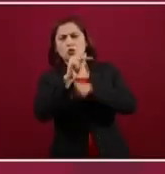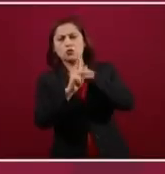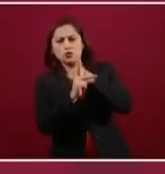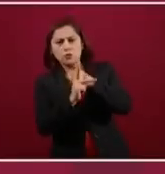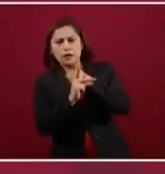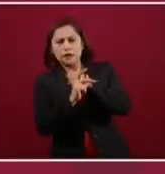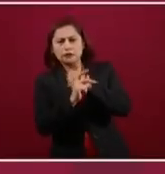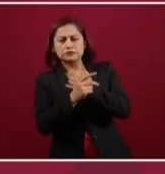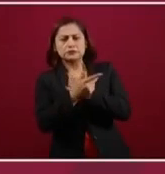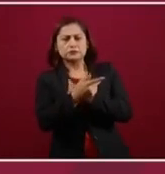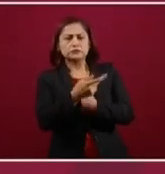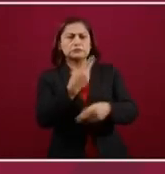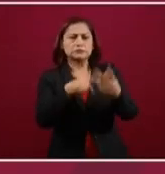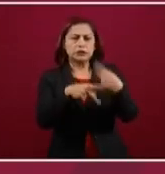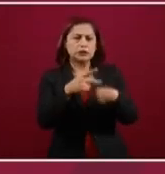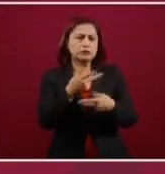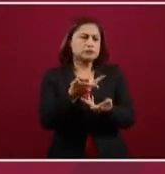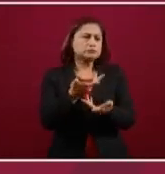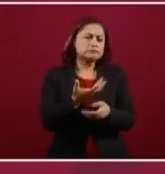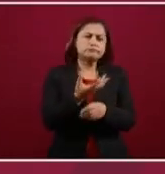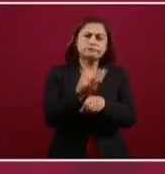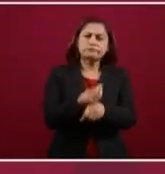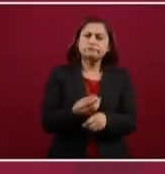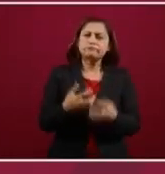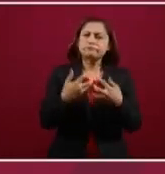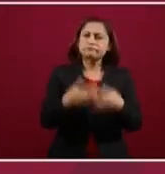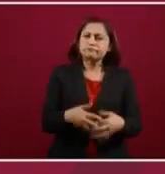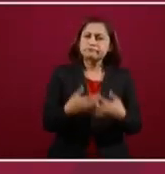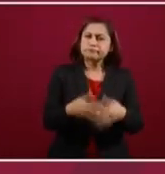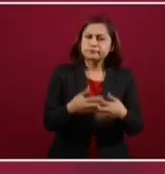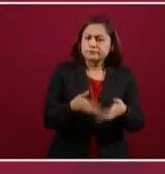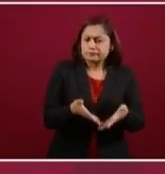que se sigan